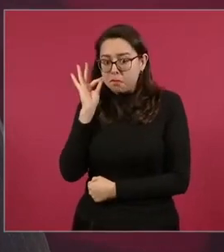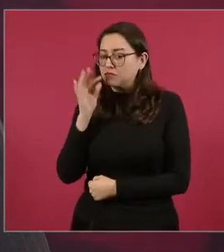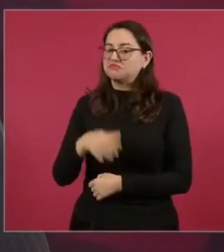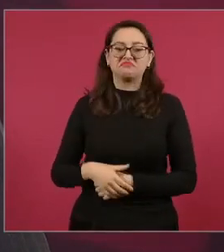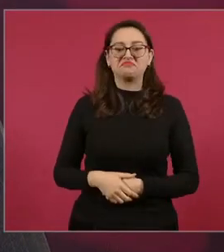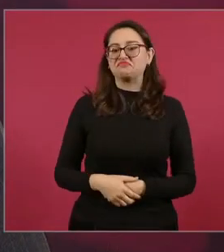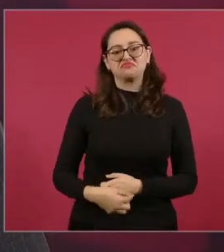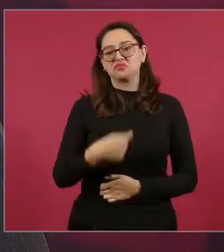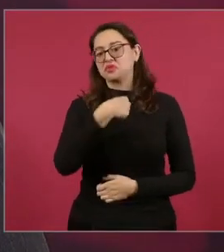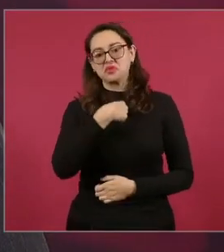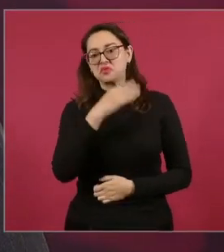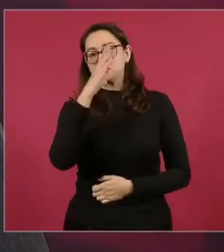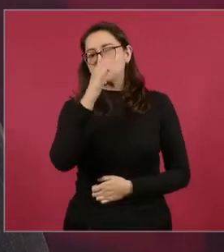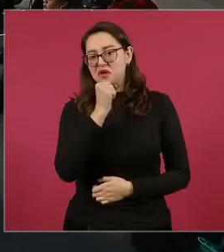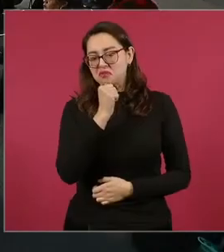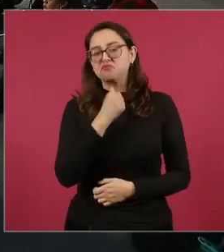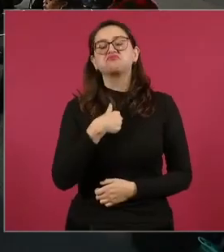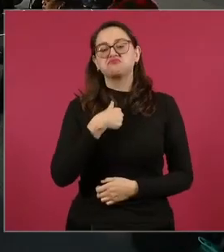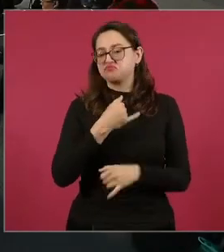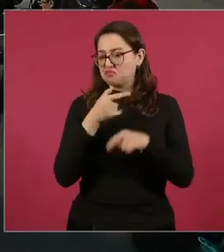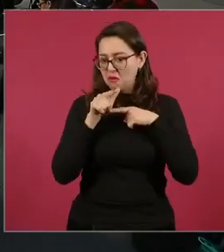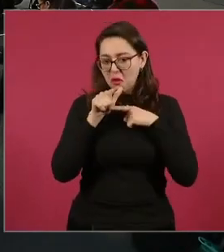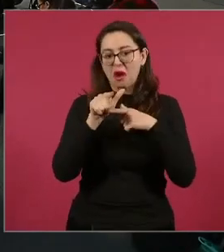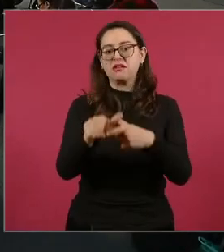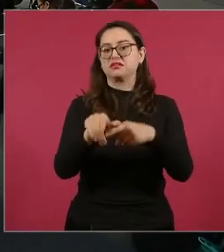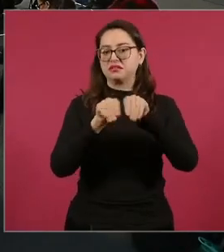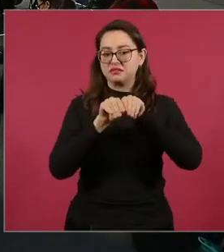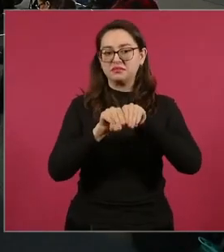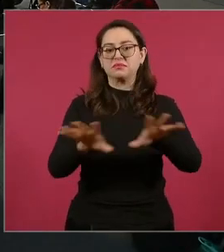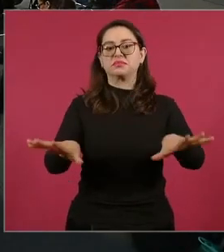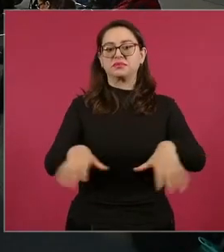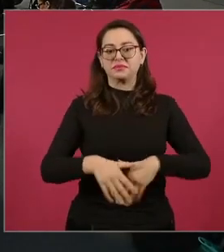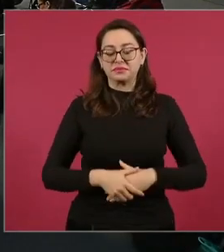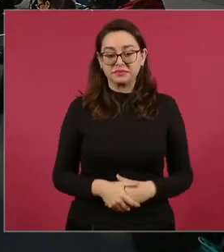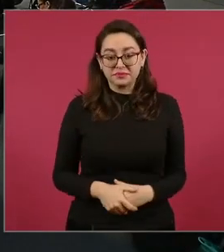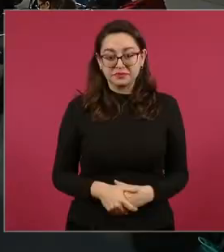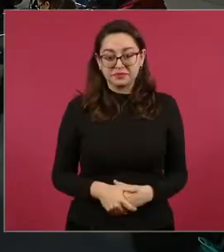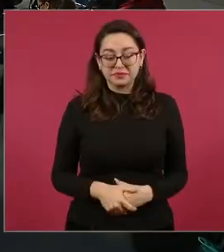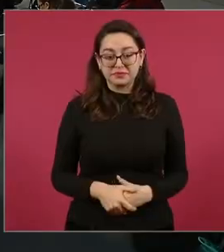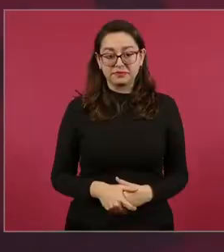¿Entonces lo pidieron los papás o los representantes de los papás? Y ya no hablaron. Los dos.